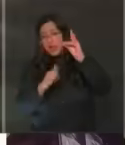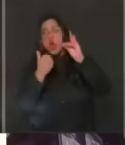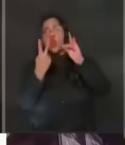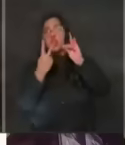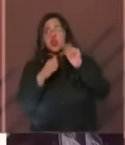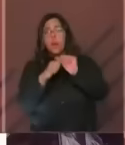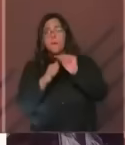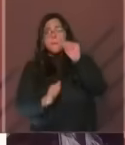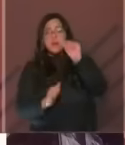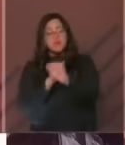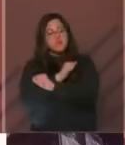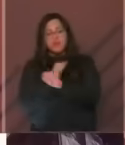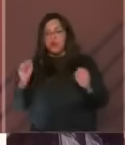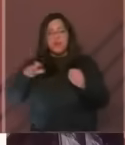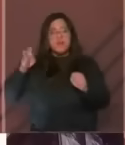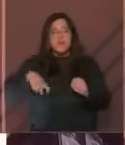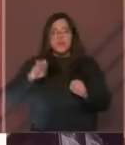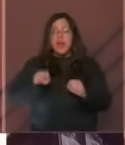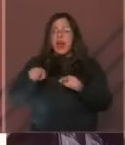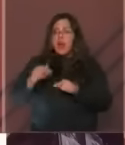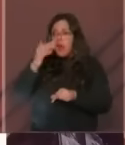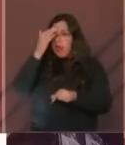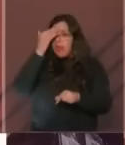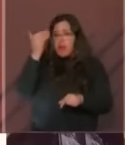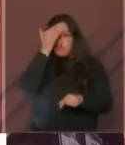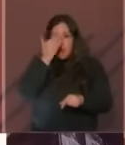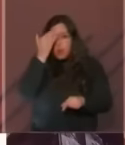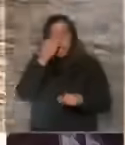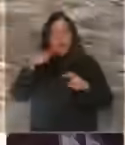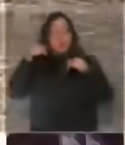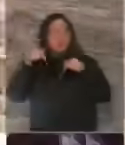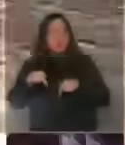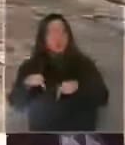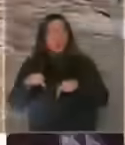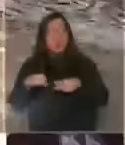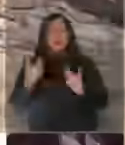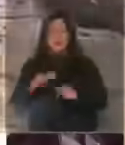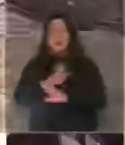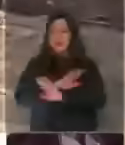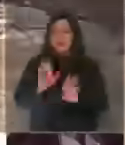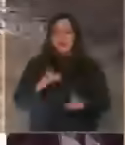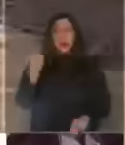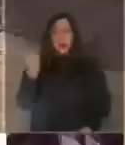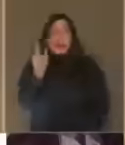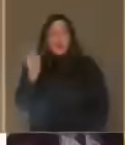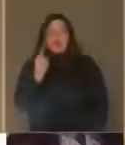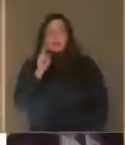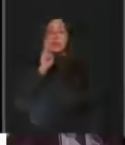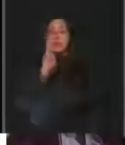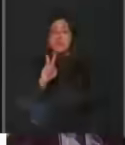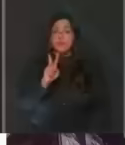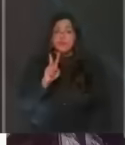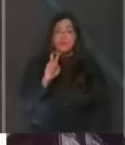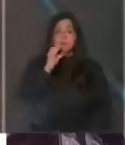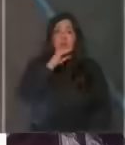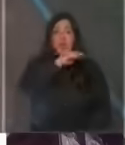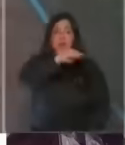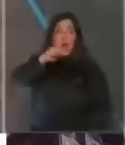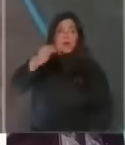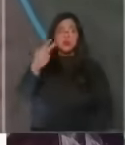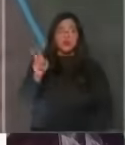imposible pasar fueron días de preocupación y hoy pasada la emergencia sus parcelas lucen así